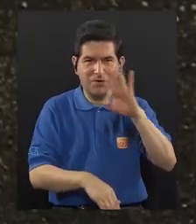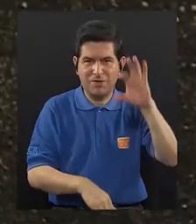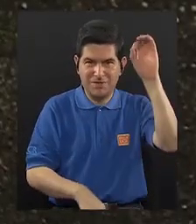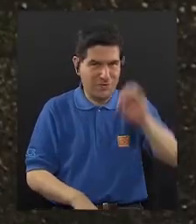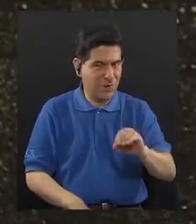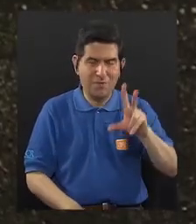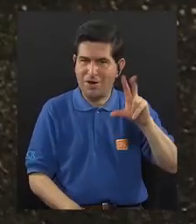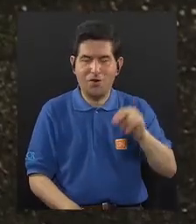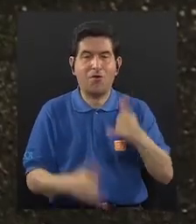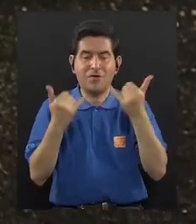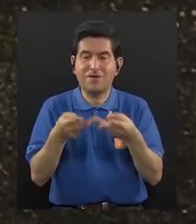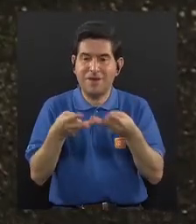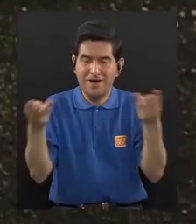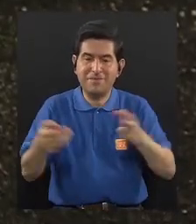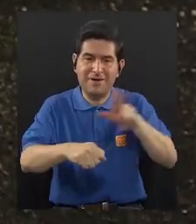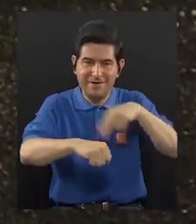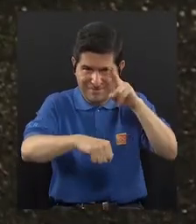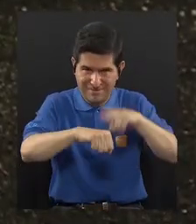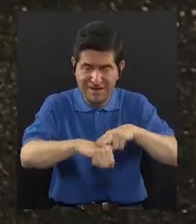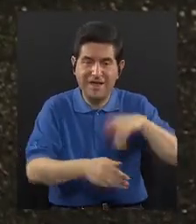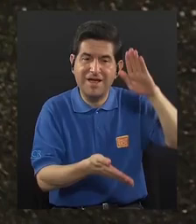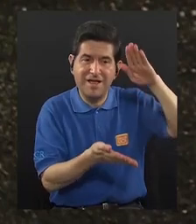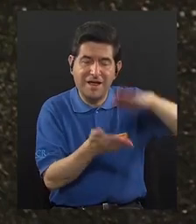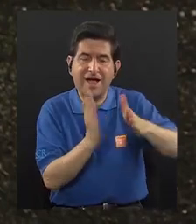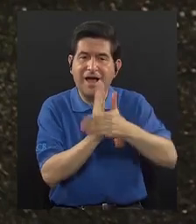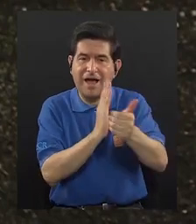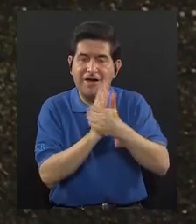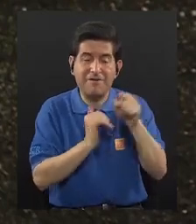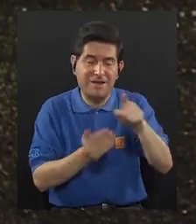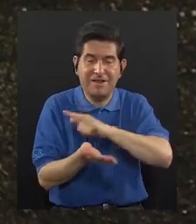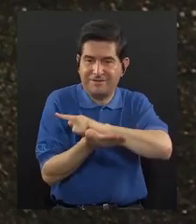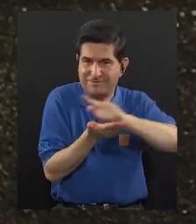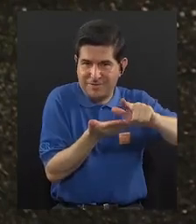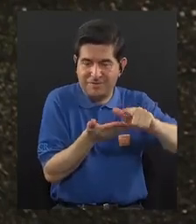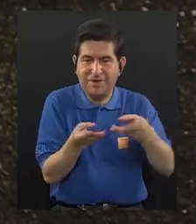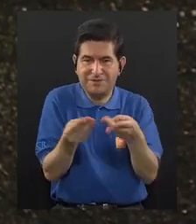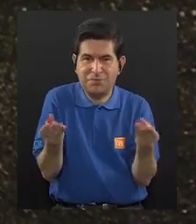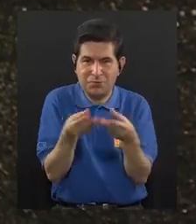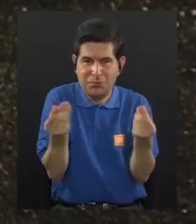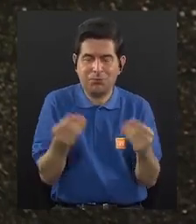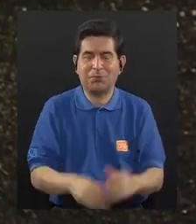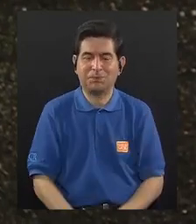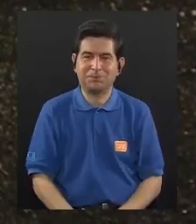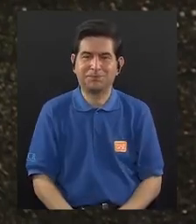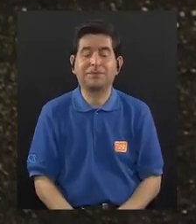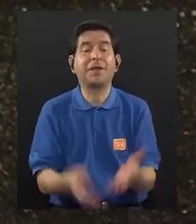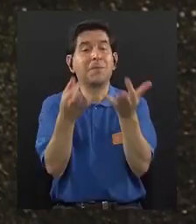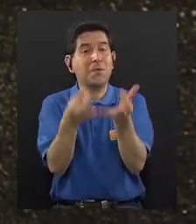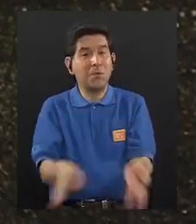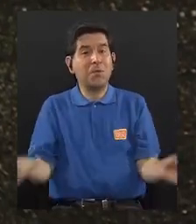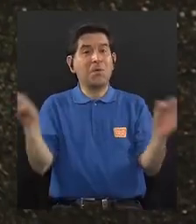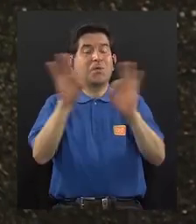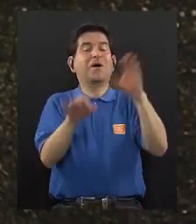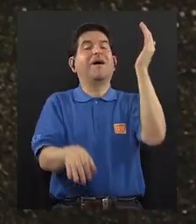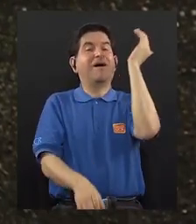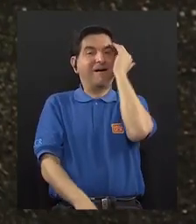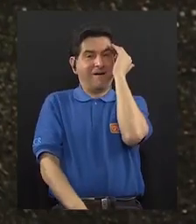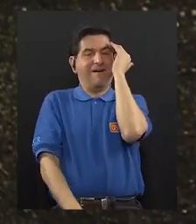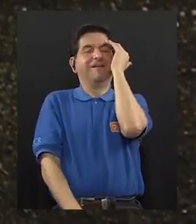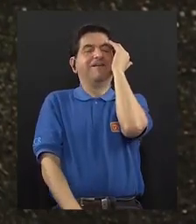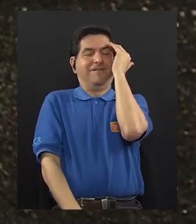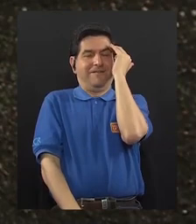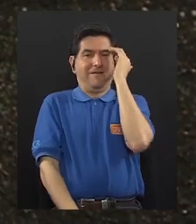no es 99% porque ya hay materia orgánica que disminuye las capacidades del desinfectante entonces por eso es importante tener una